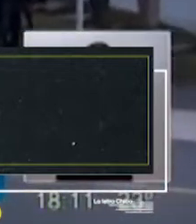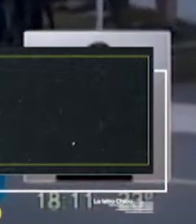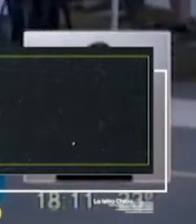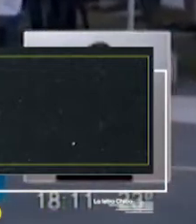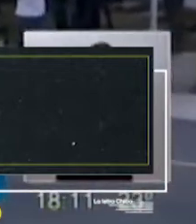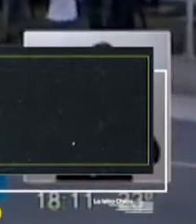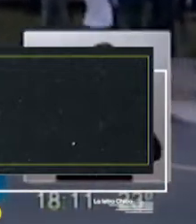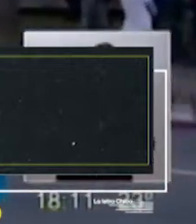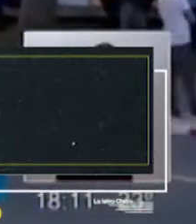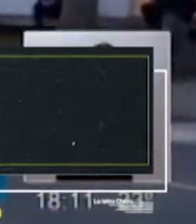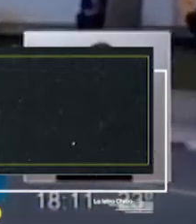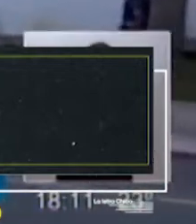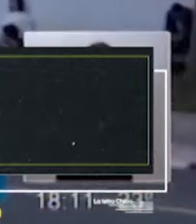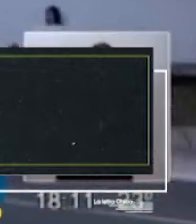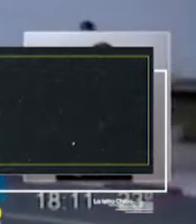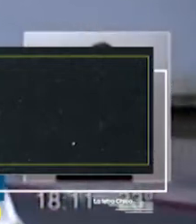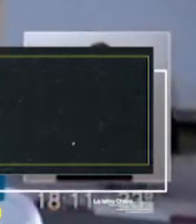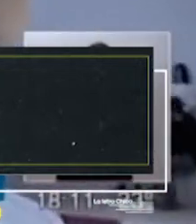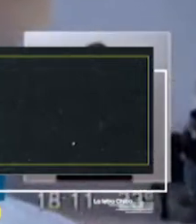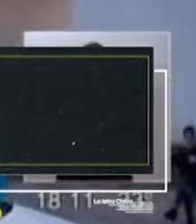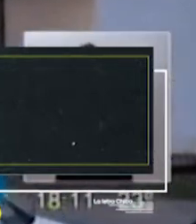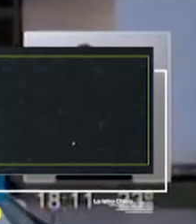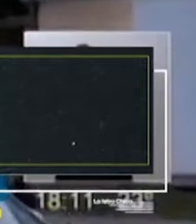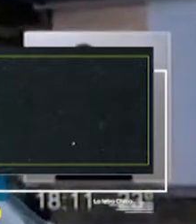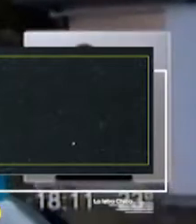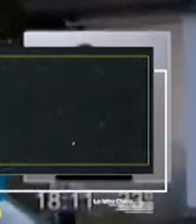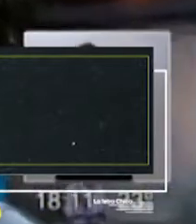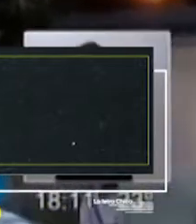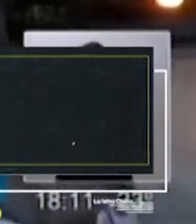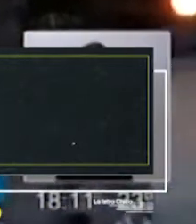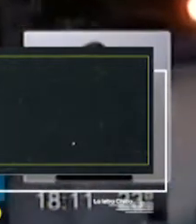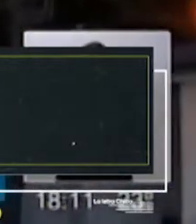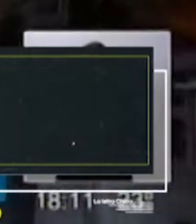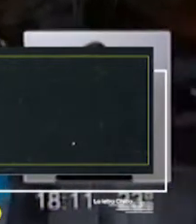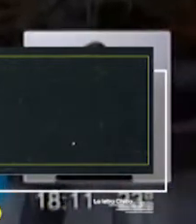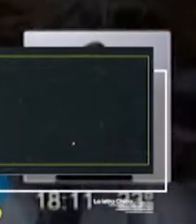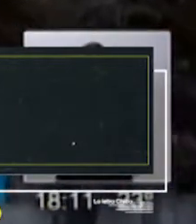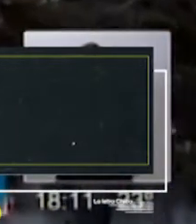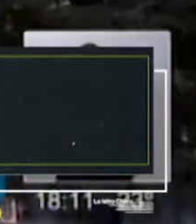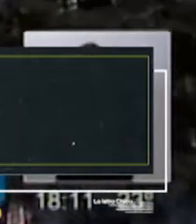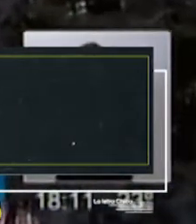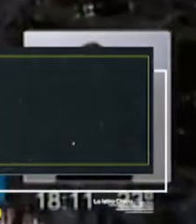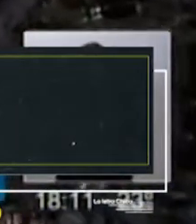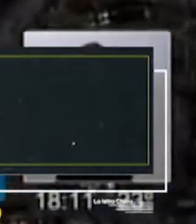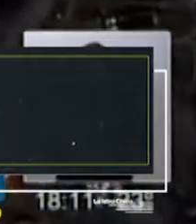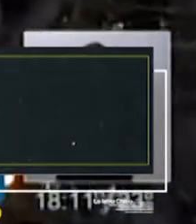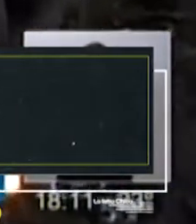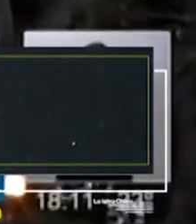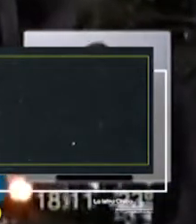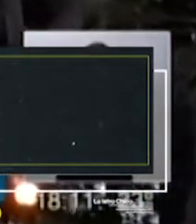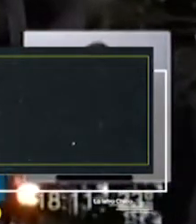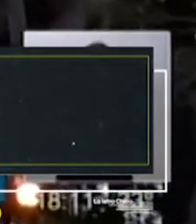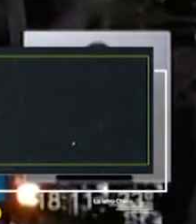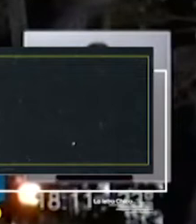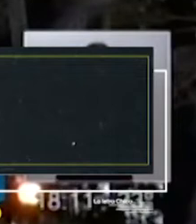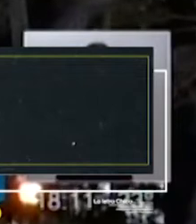Torre Ejecutiva. Y esa mudanza que se iba a hacer desde su casa en La Tahona hacia acá, hacia el Prado Suárez y Reyes, estaba prevista